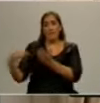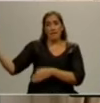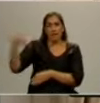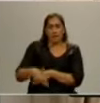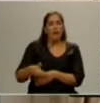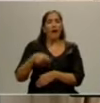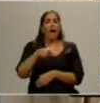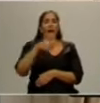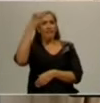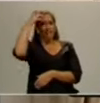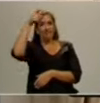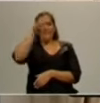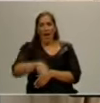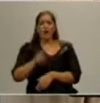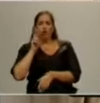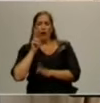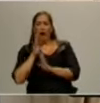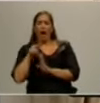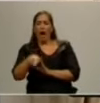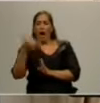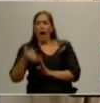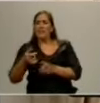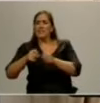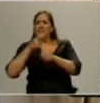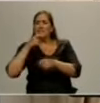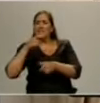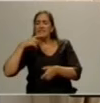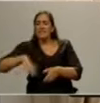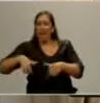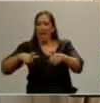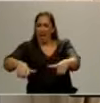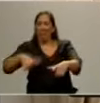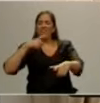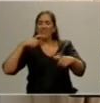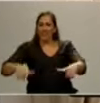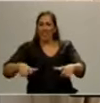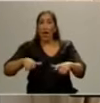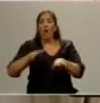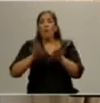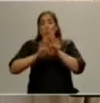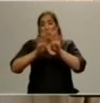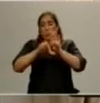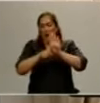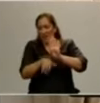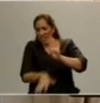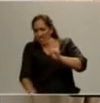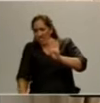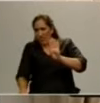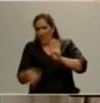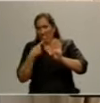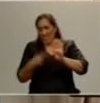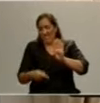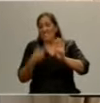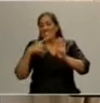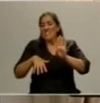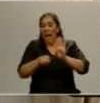el baño un charco de sangre que sale, en el baño sale por abajo de la puerta, me dice, yo no me dice charco de sangre, me dice